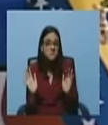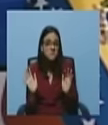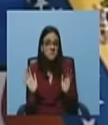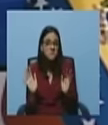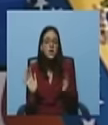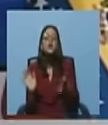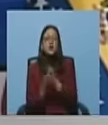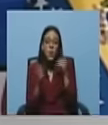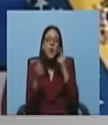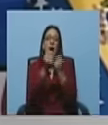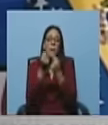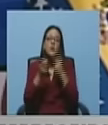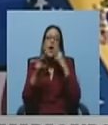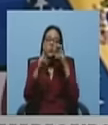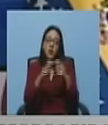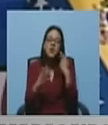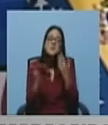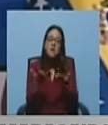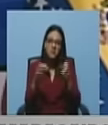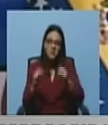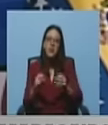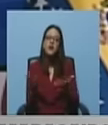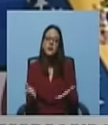apoyando esta investigación.